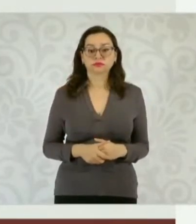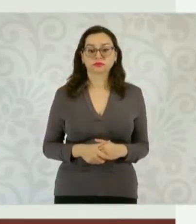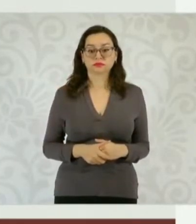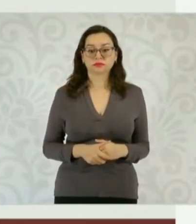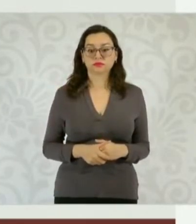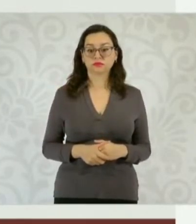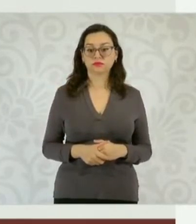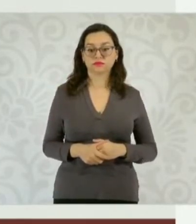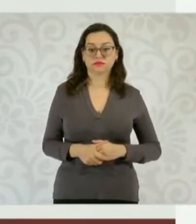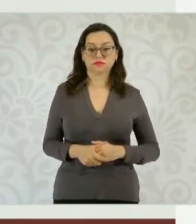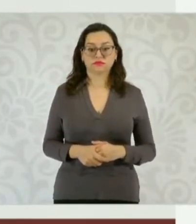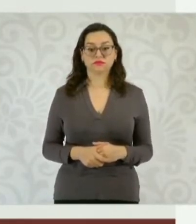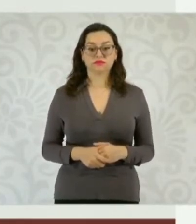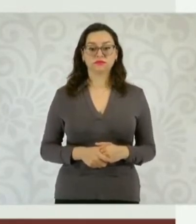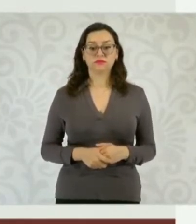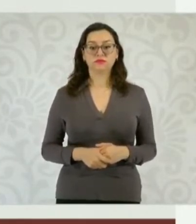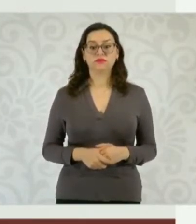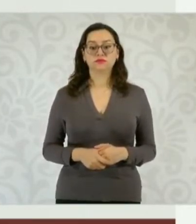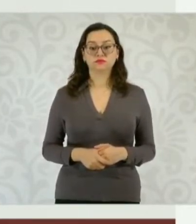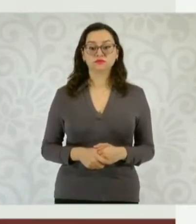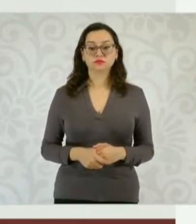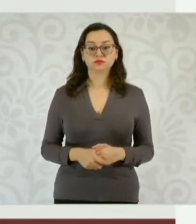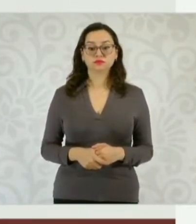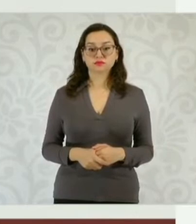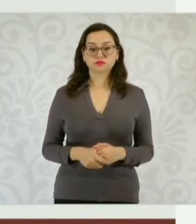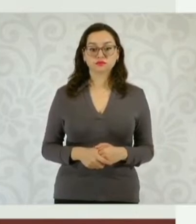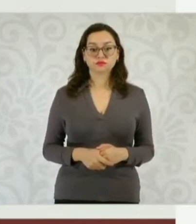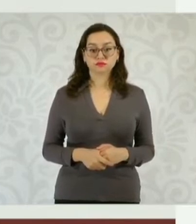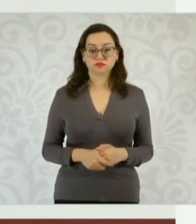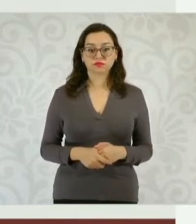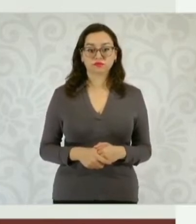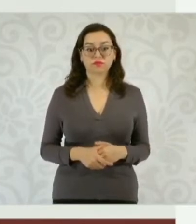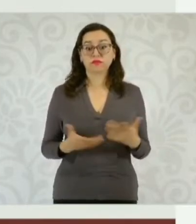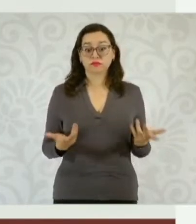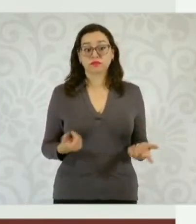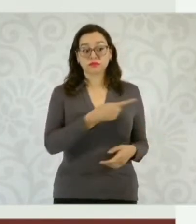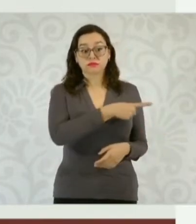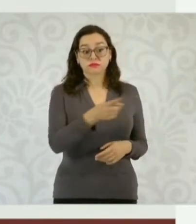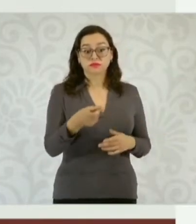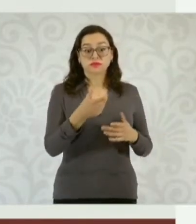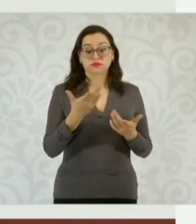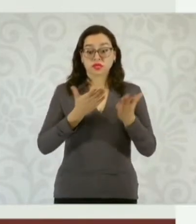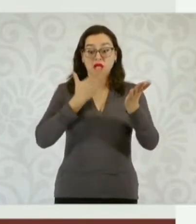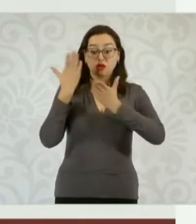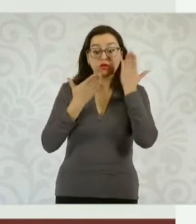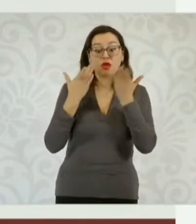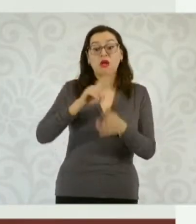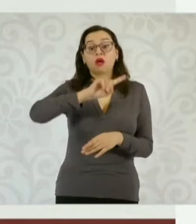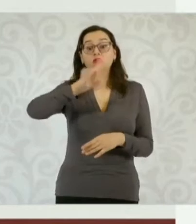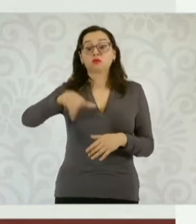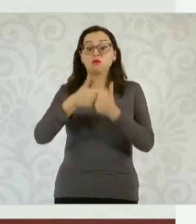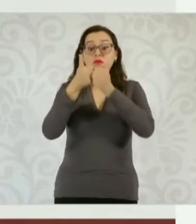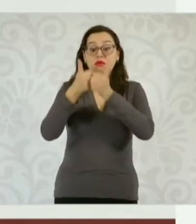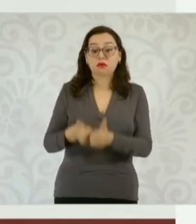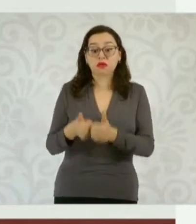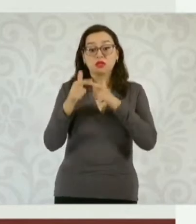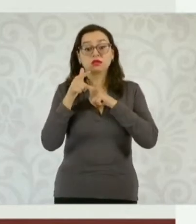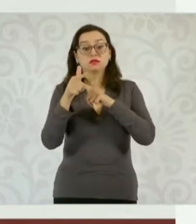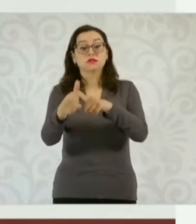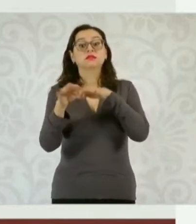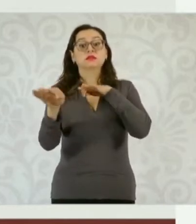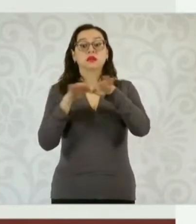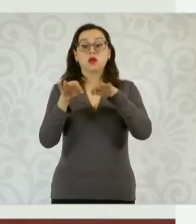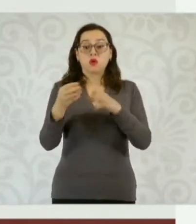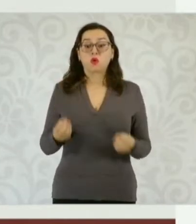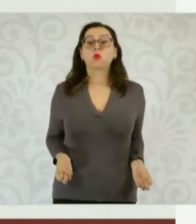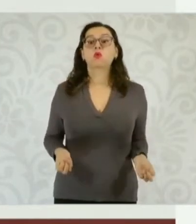hemos mencionado tiene que ver con cuántos de los residentes se contratan. En promedio, en